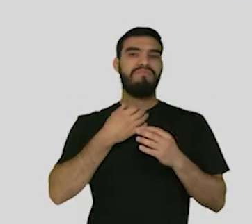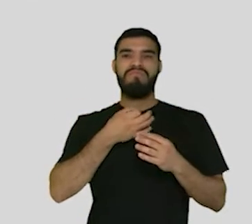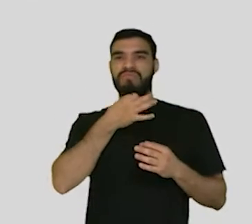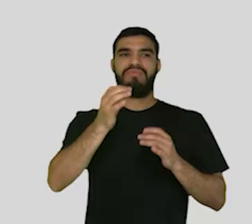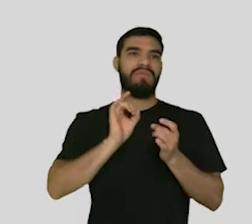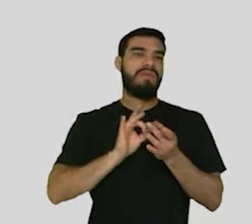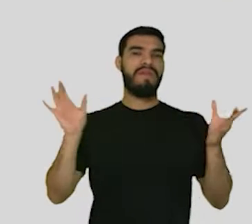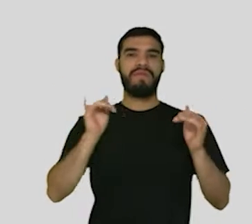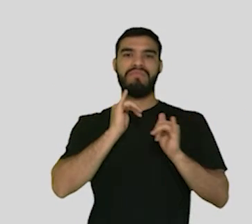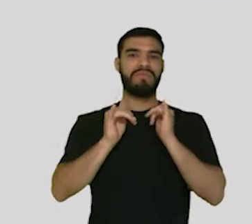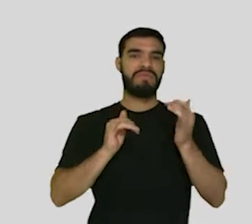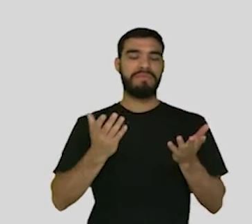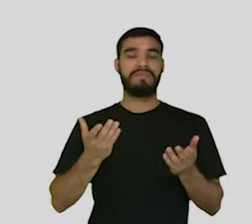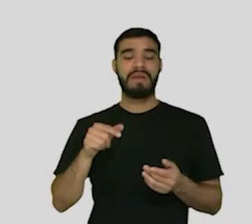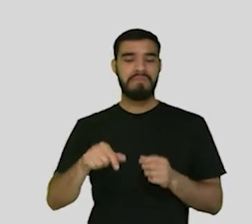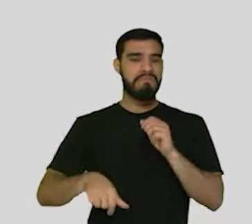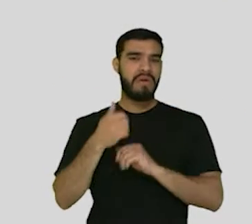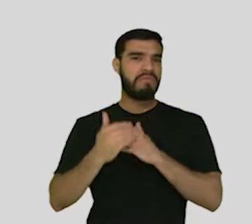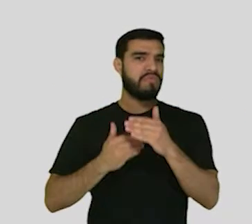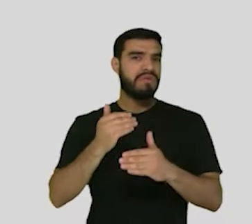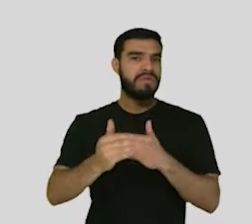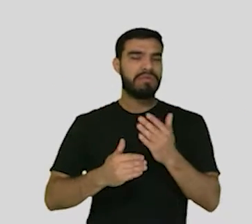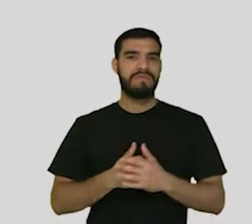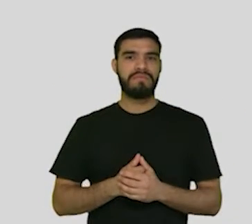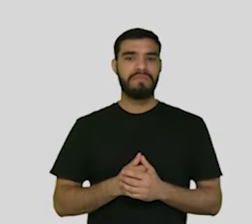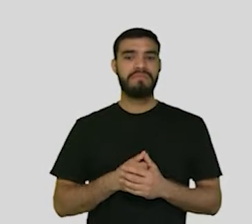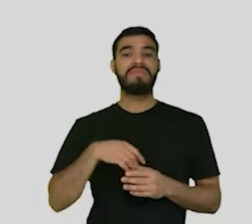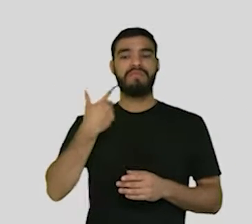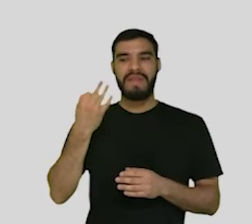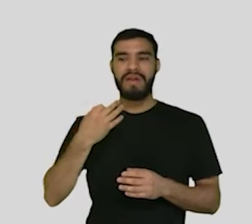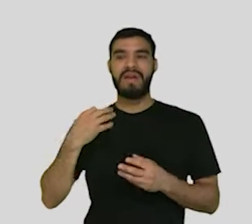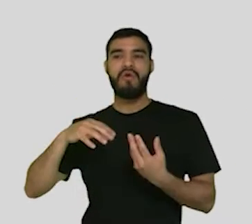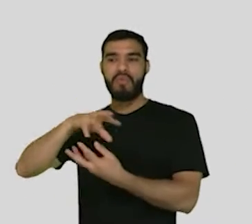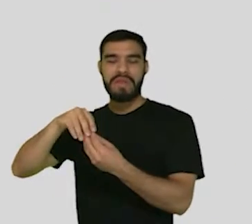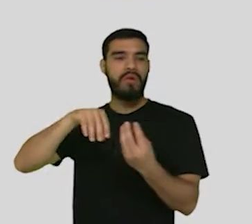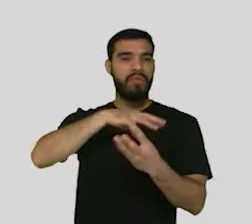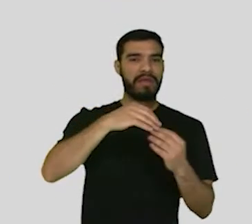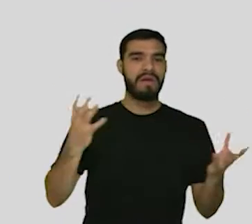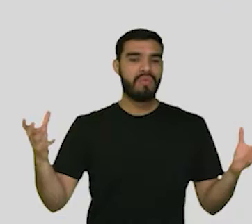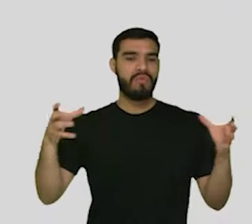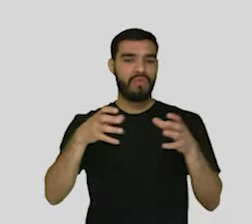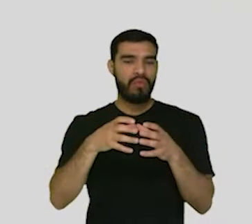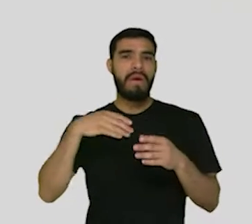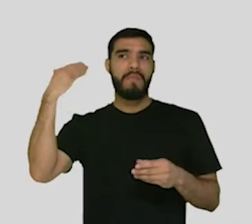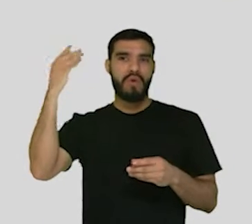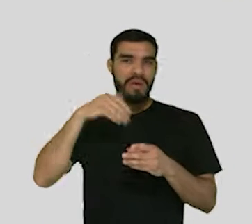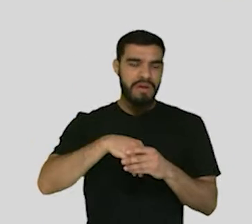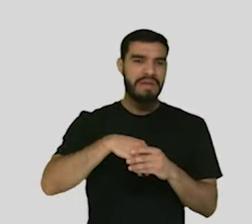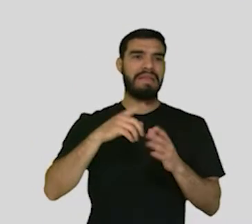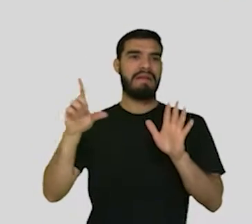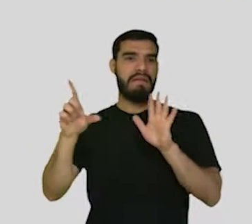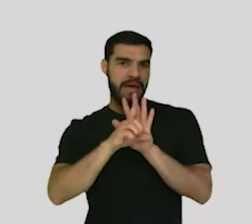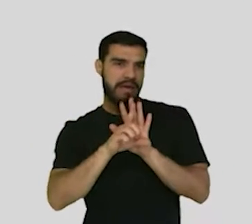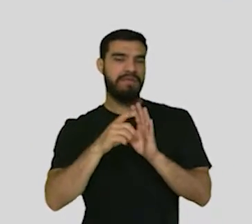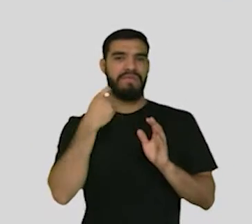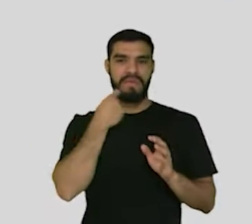jape va a ser un gran peto y sabemba e oikoba con angate cotemero boyoayu comunidad jaisa gato con esa